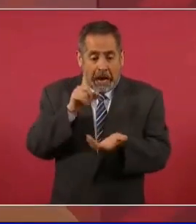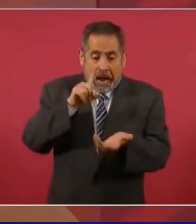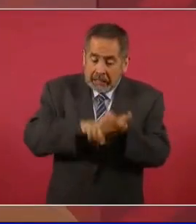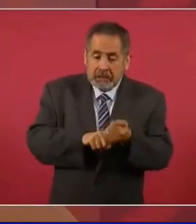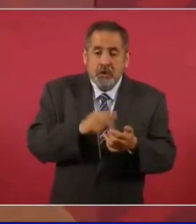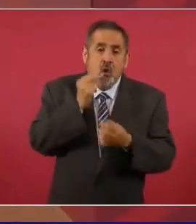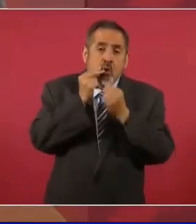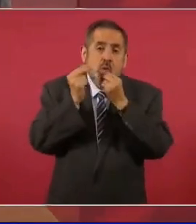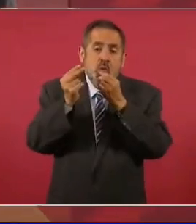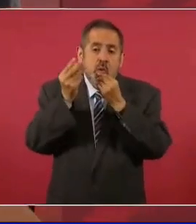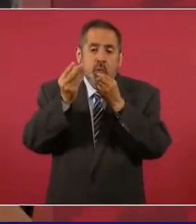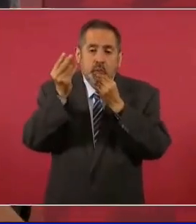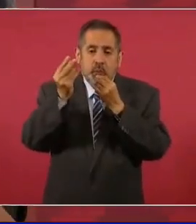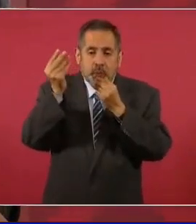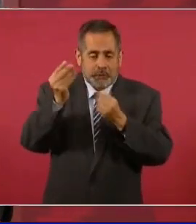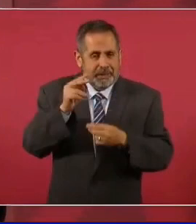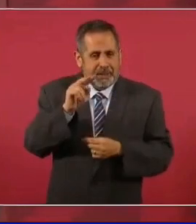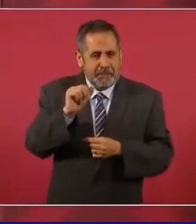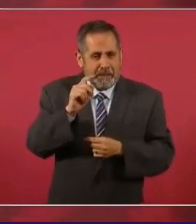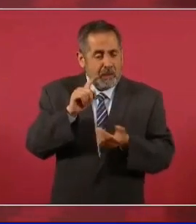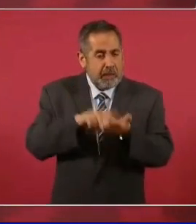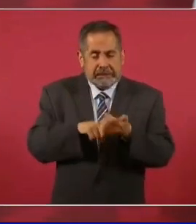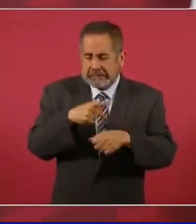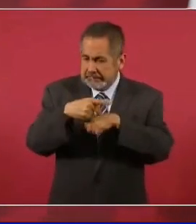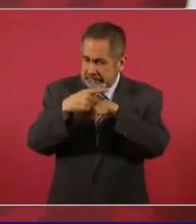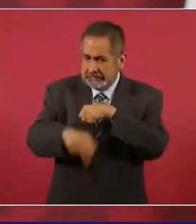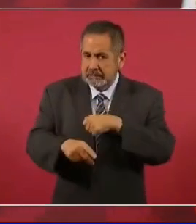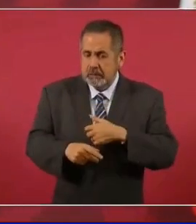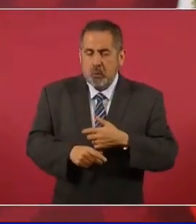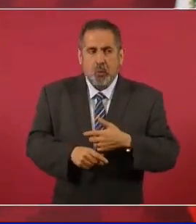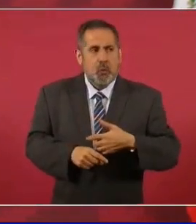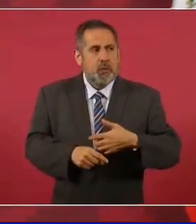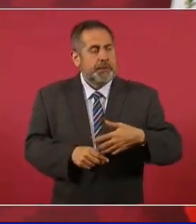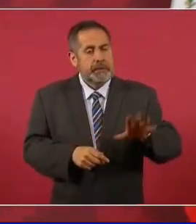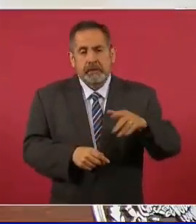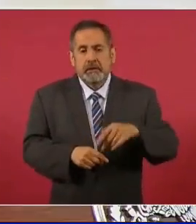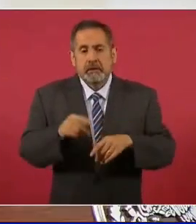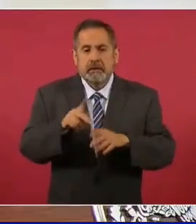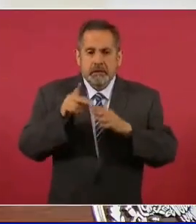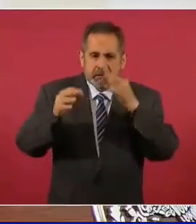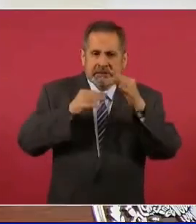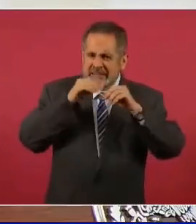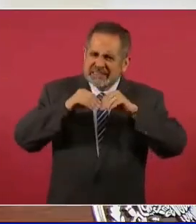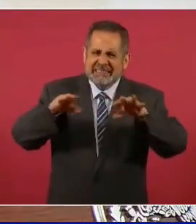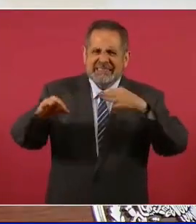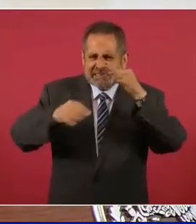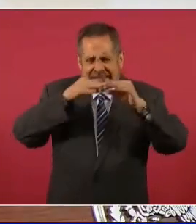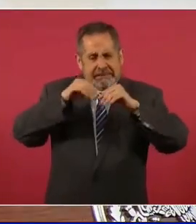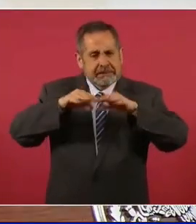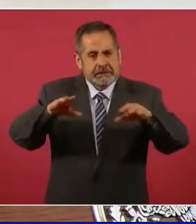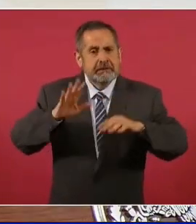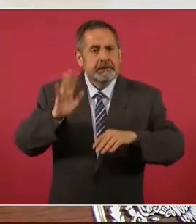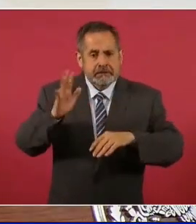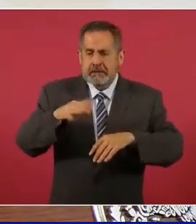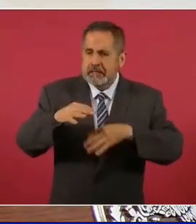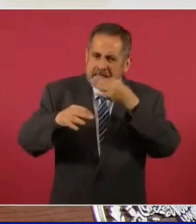Y tenemos ya el plan de estar transmitiendo